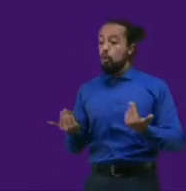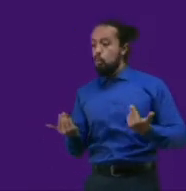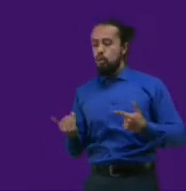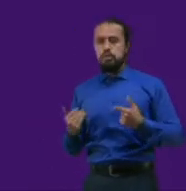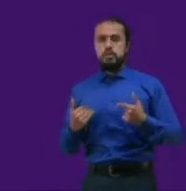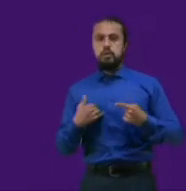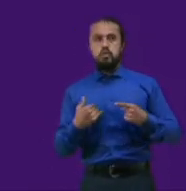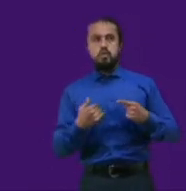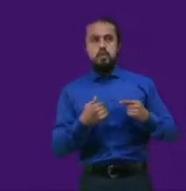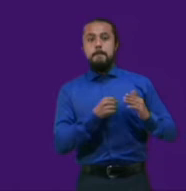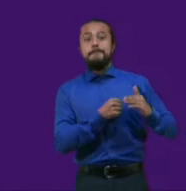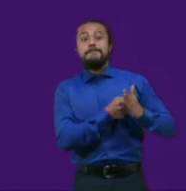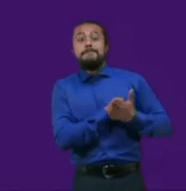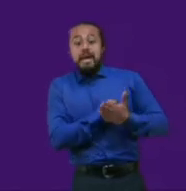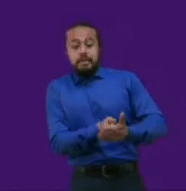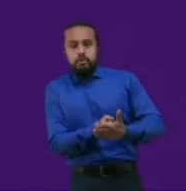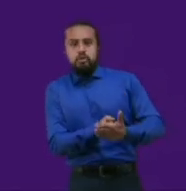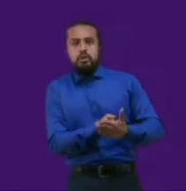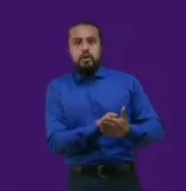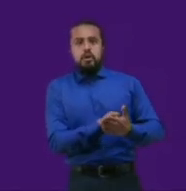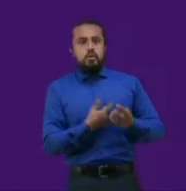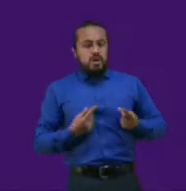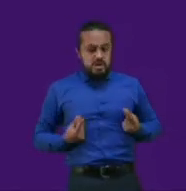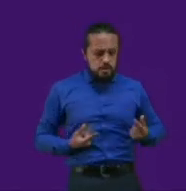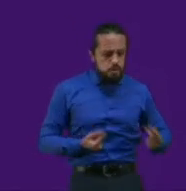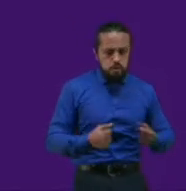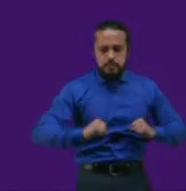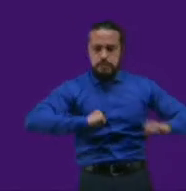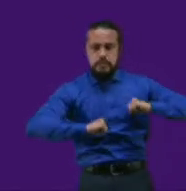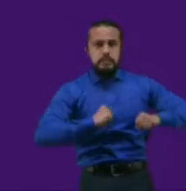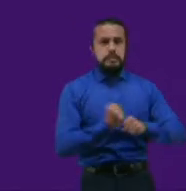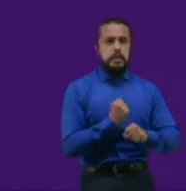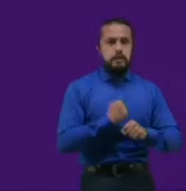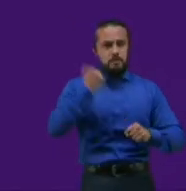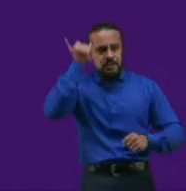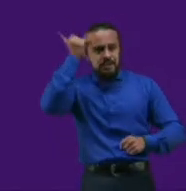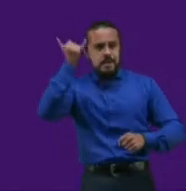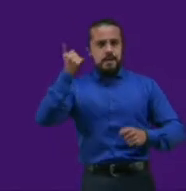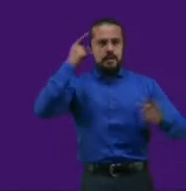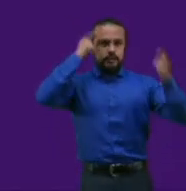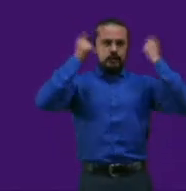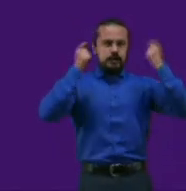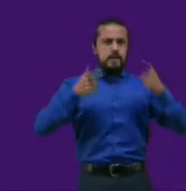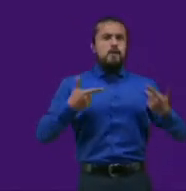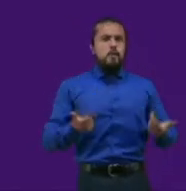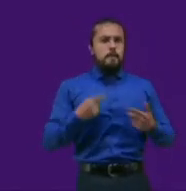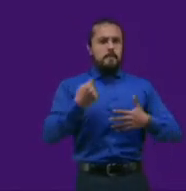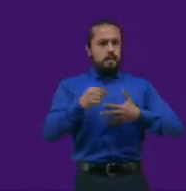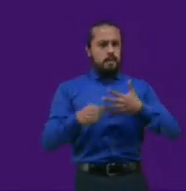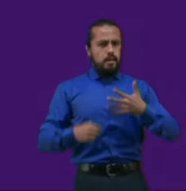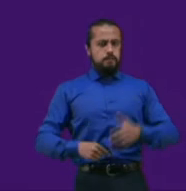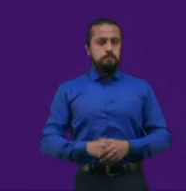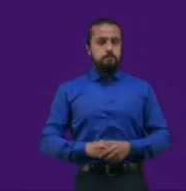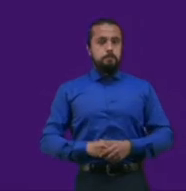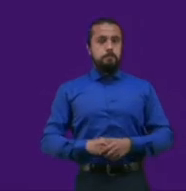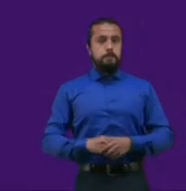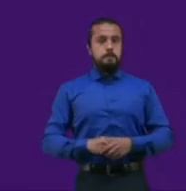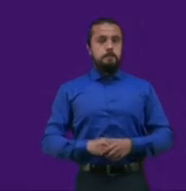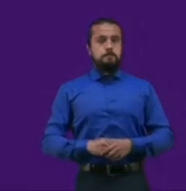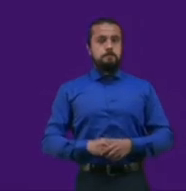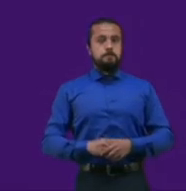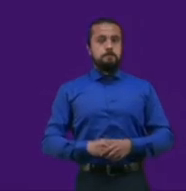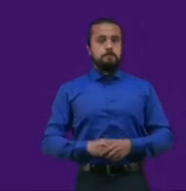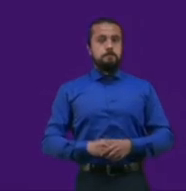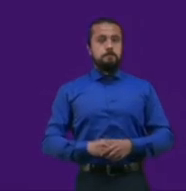privilegio. Y esa presión te pone a moverte más rápido y a ser recursivo y a crecer. Entonces, es